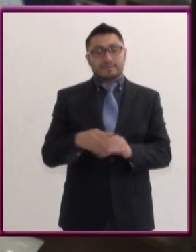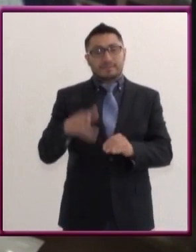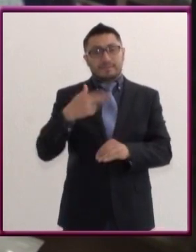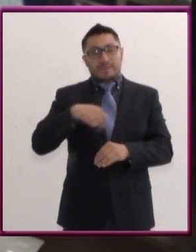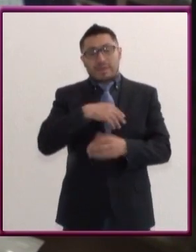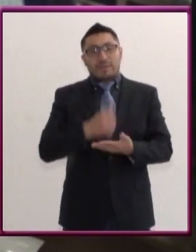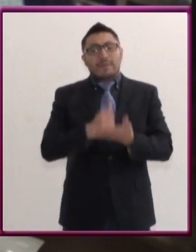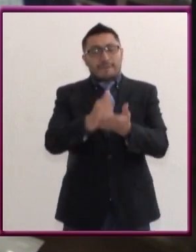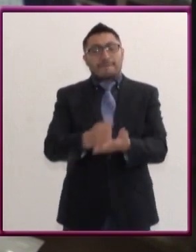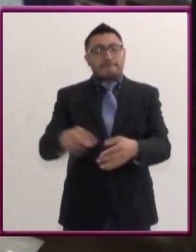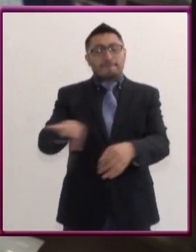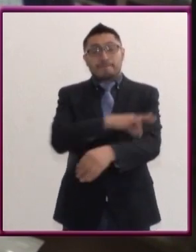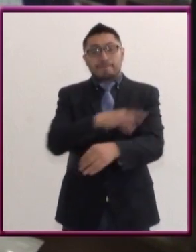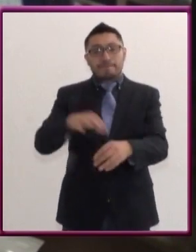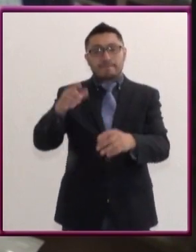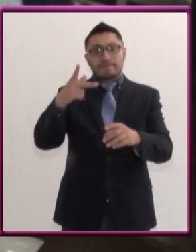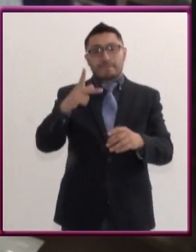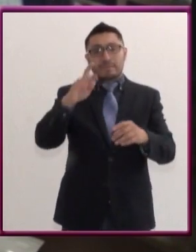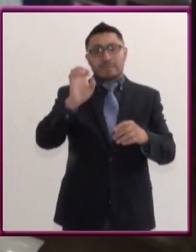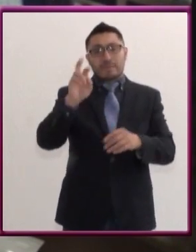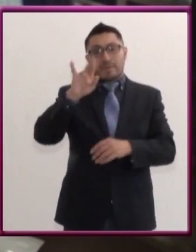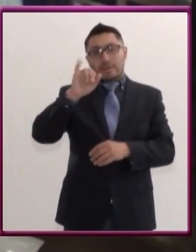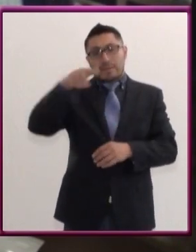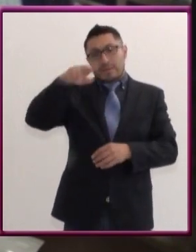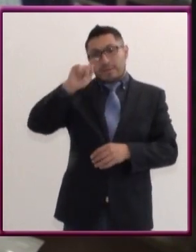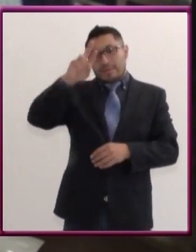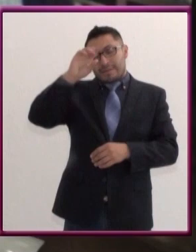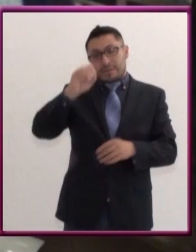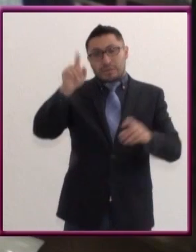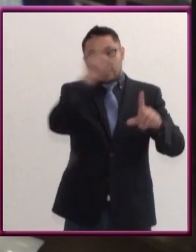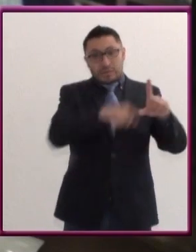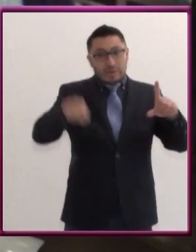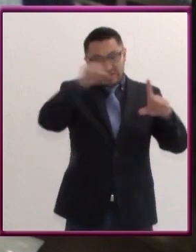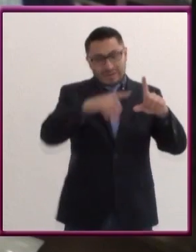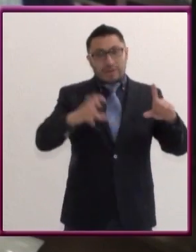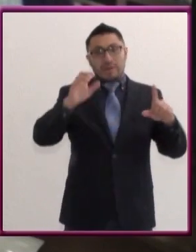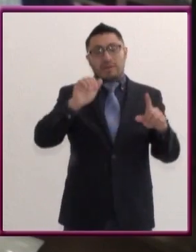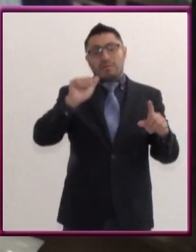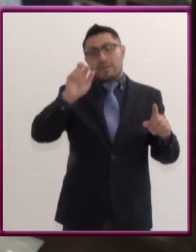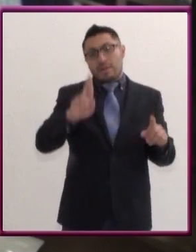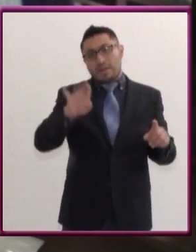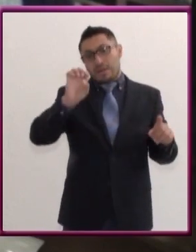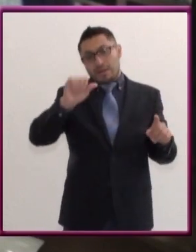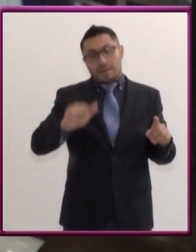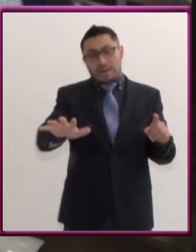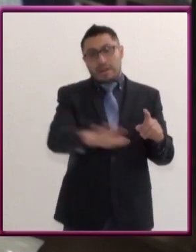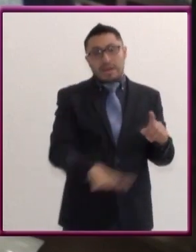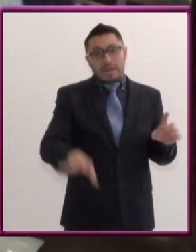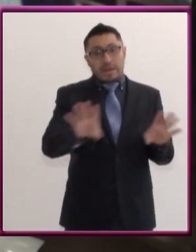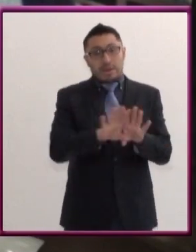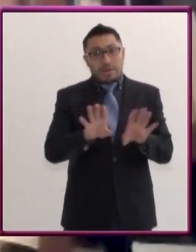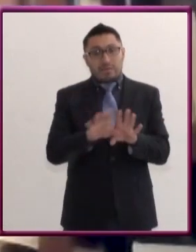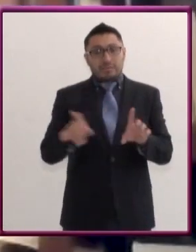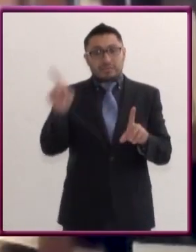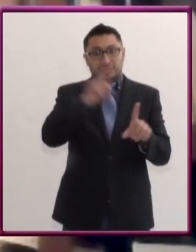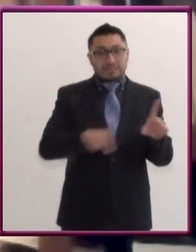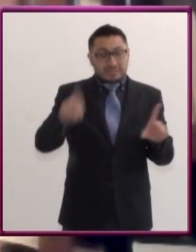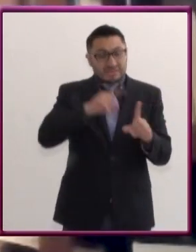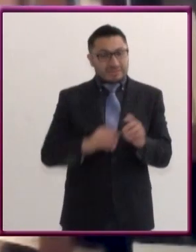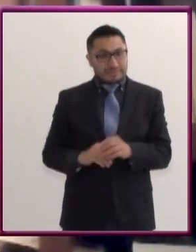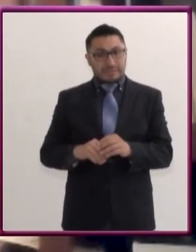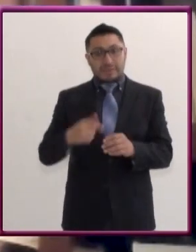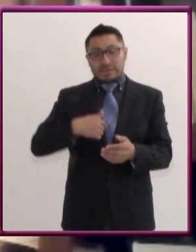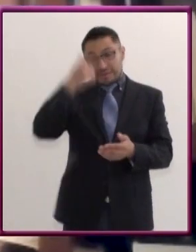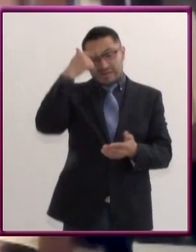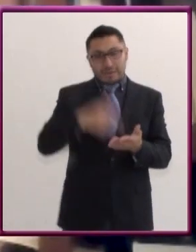nos permite medir el perímetro de un círculo y nos permite medir el área de un círculo. Creo que el